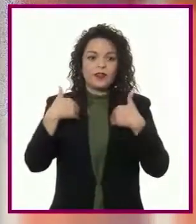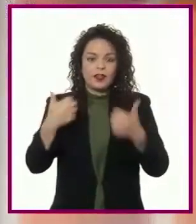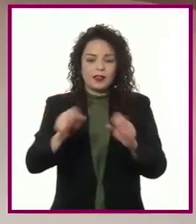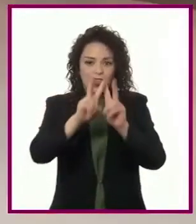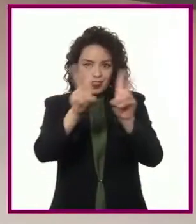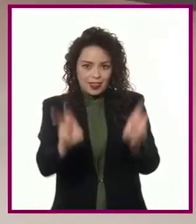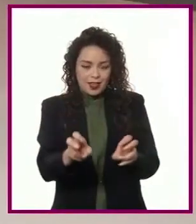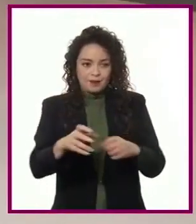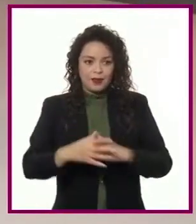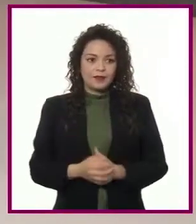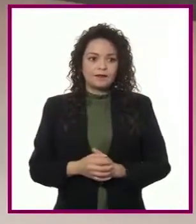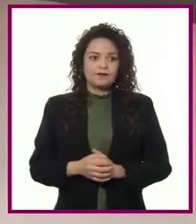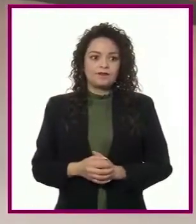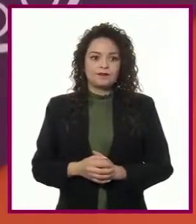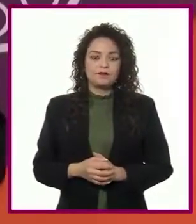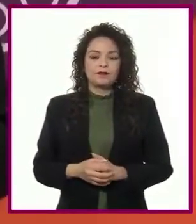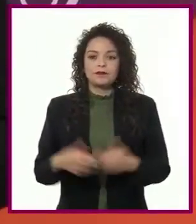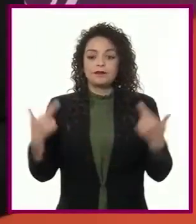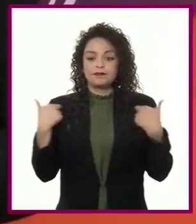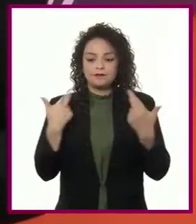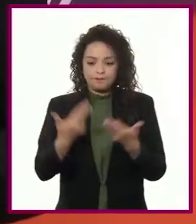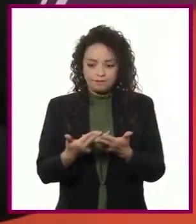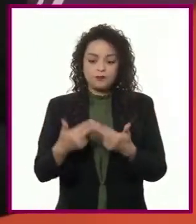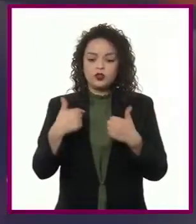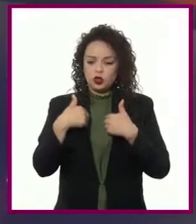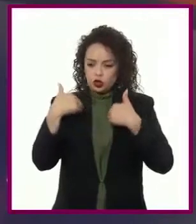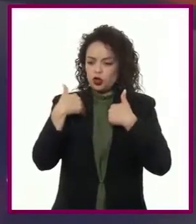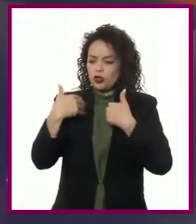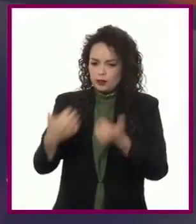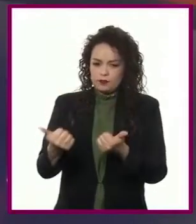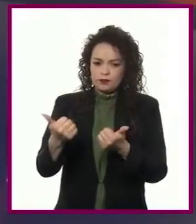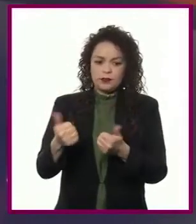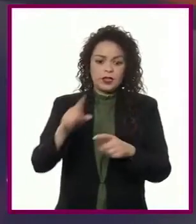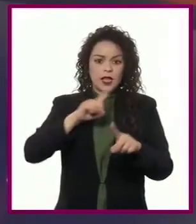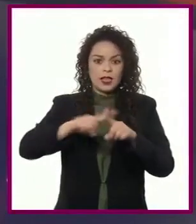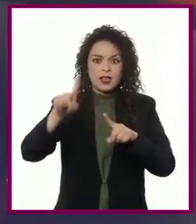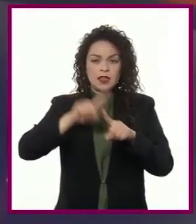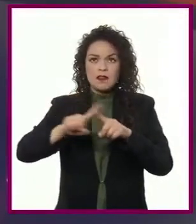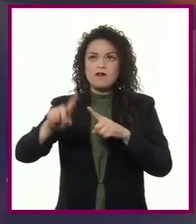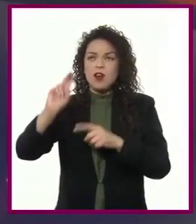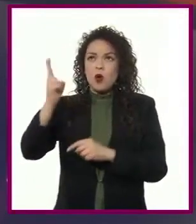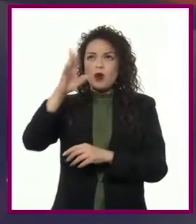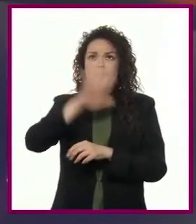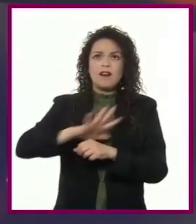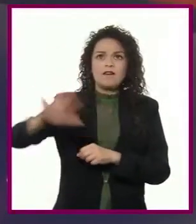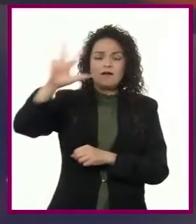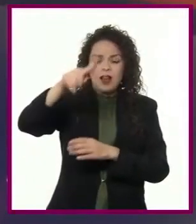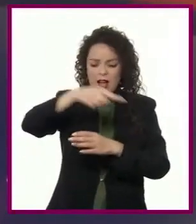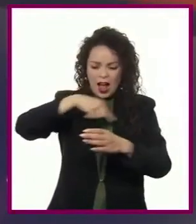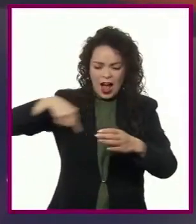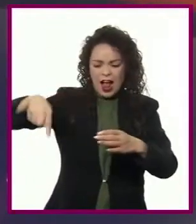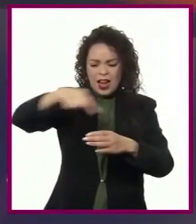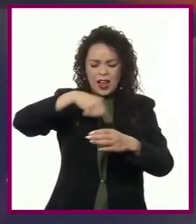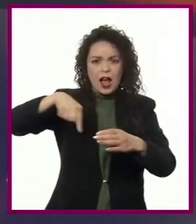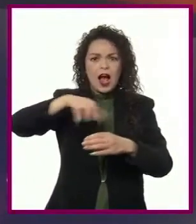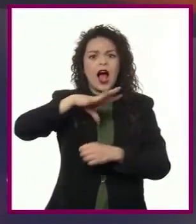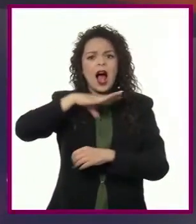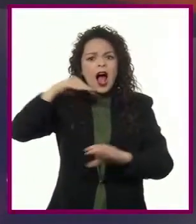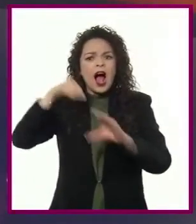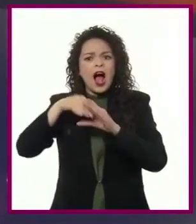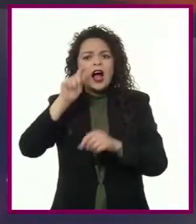tema. Maestro, comprendo que las galaxias del universo son enormes acumulaciones de estrellas, gases y